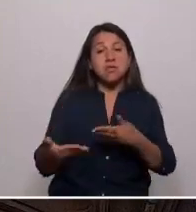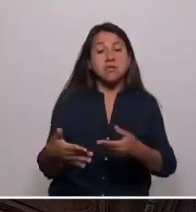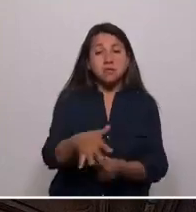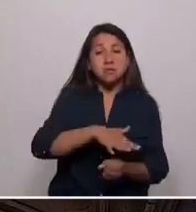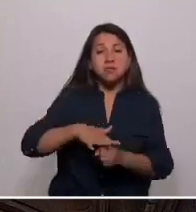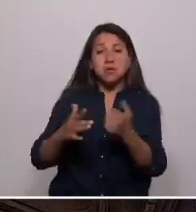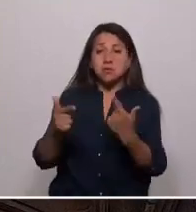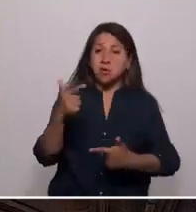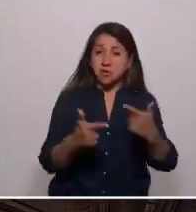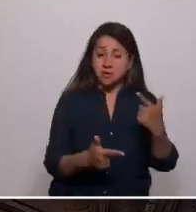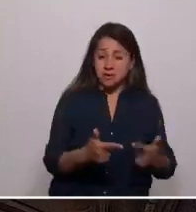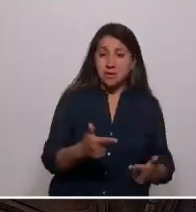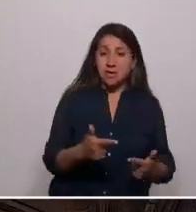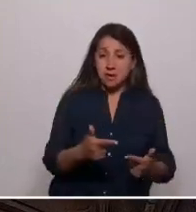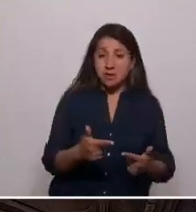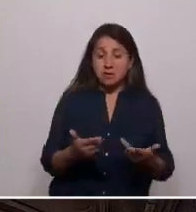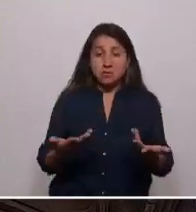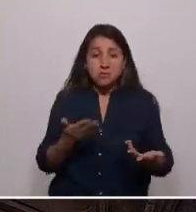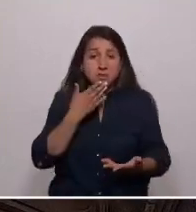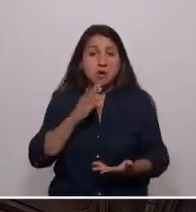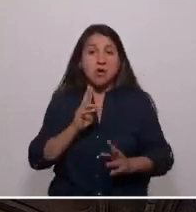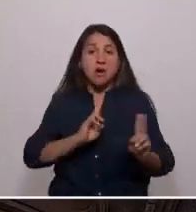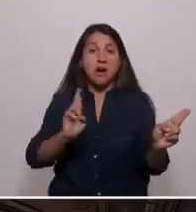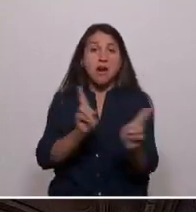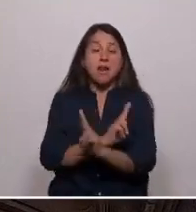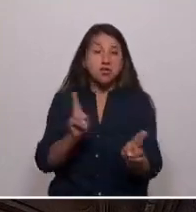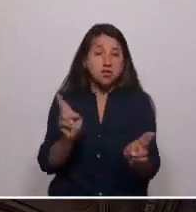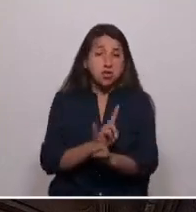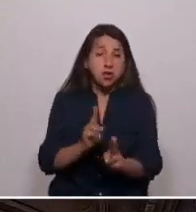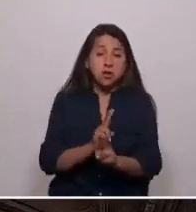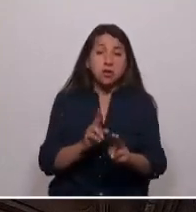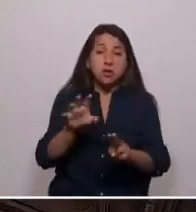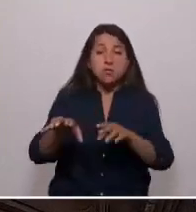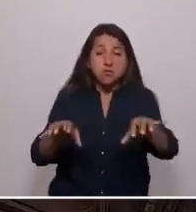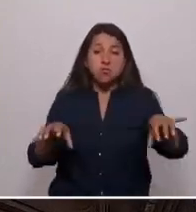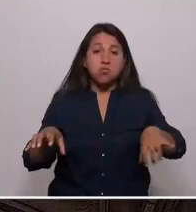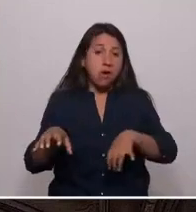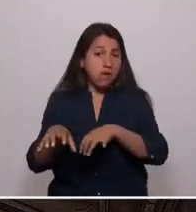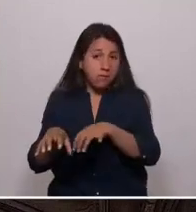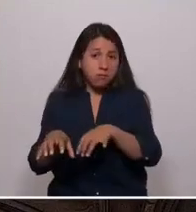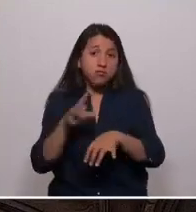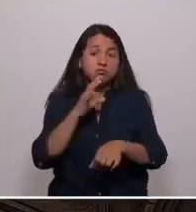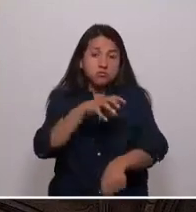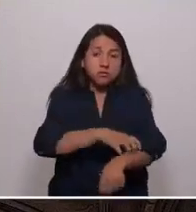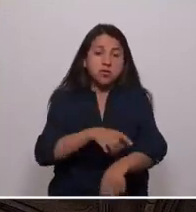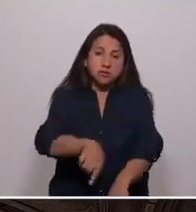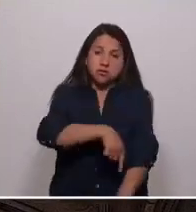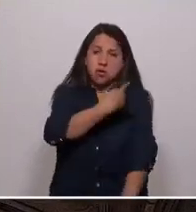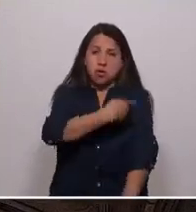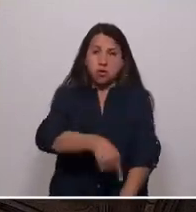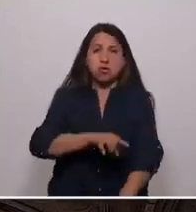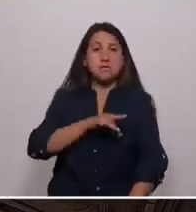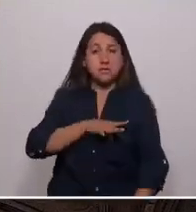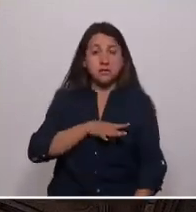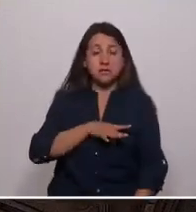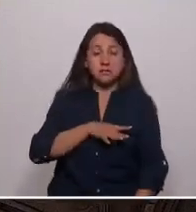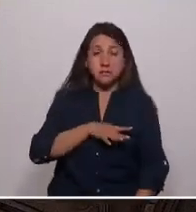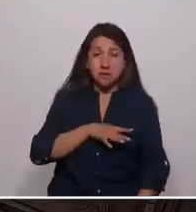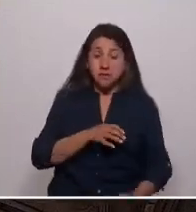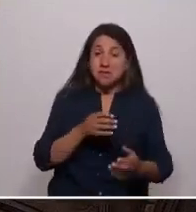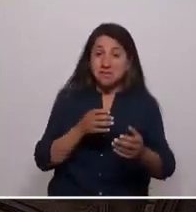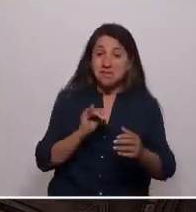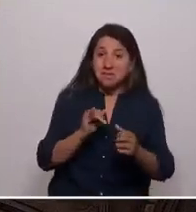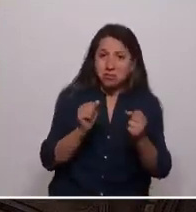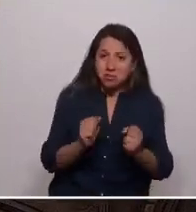políticas y jurídicas para que mejore la relación entre los distintos pueblos y naciones que componen este país. Solo así tendrá sentido